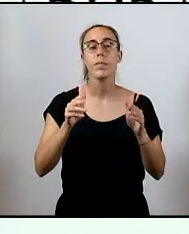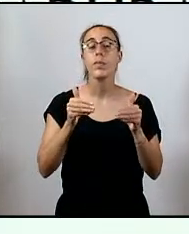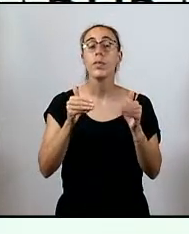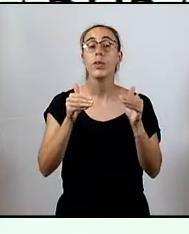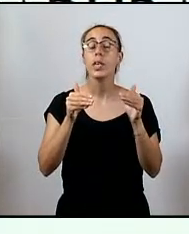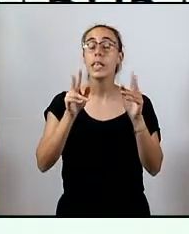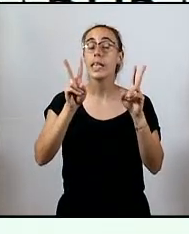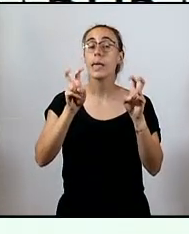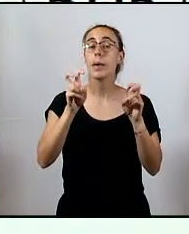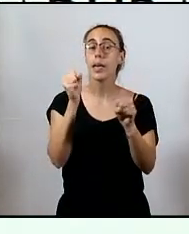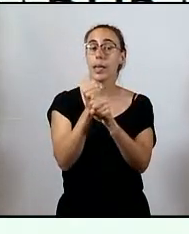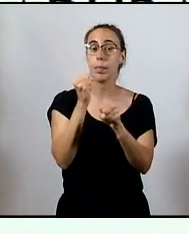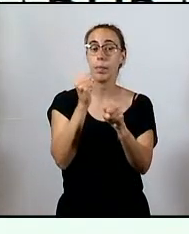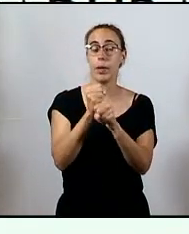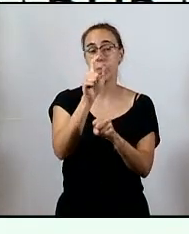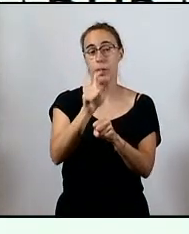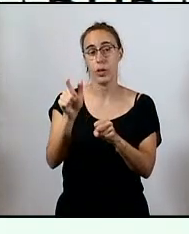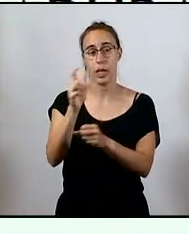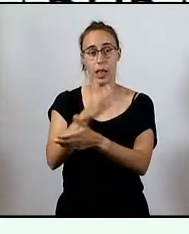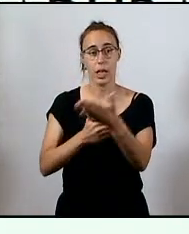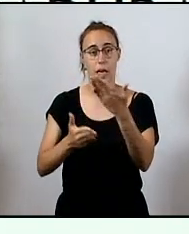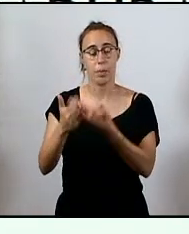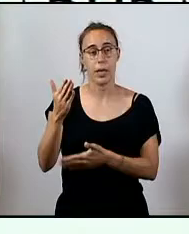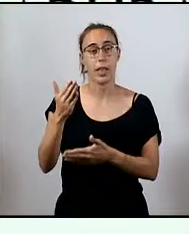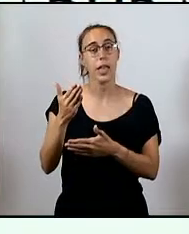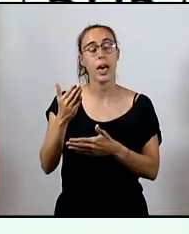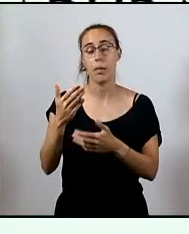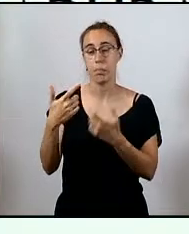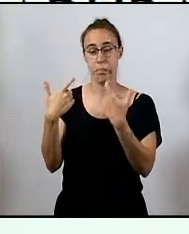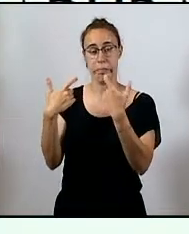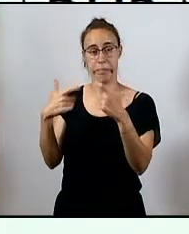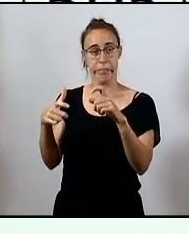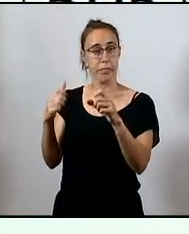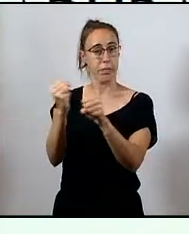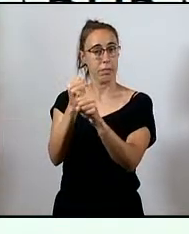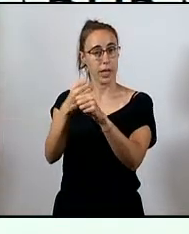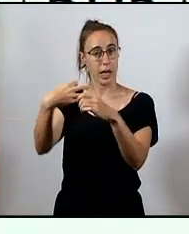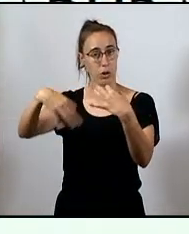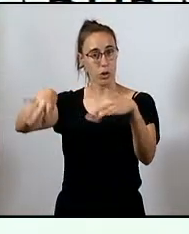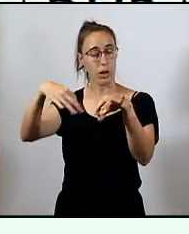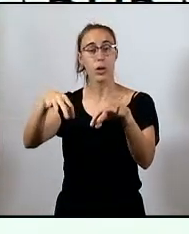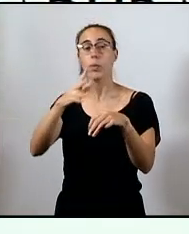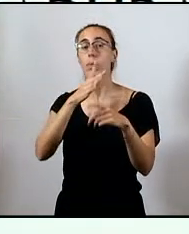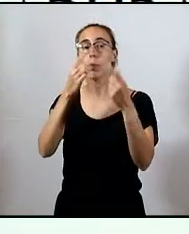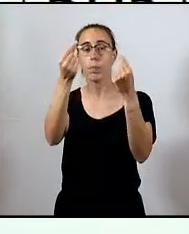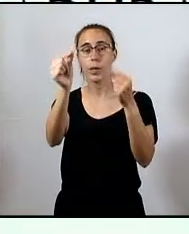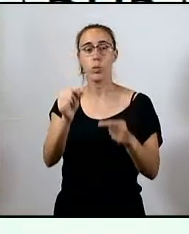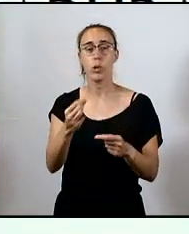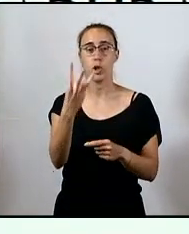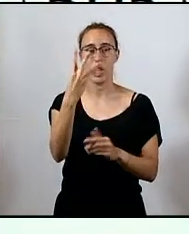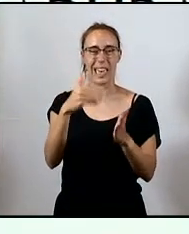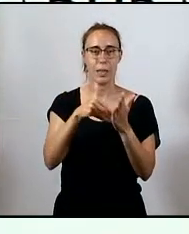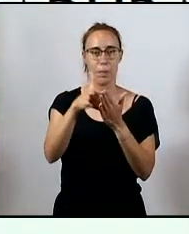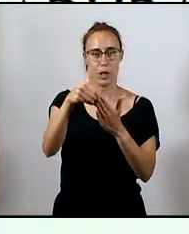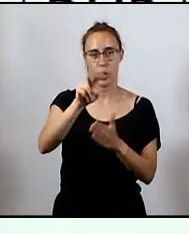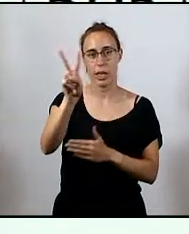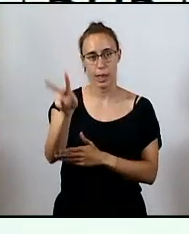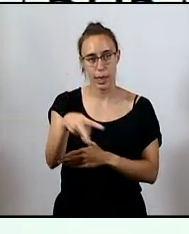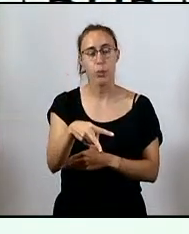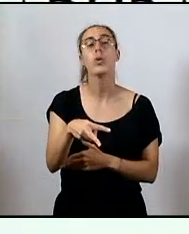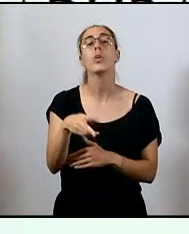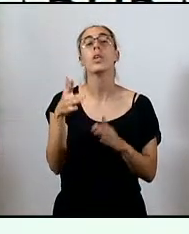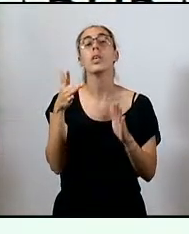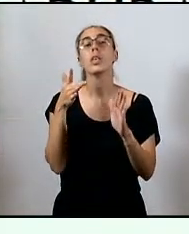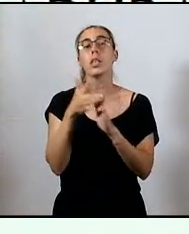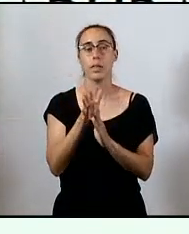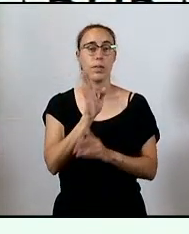el empleo de personas con discapacidad en el mercado laboral ordinario, con un presupuesto de 3 millones de euros, que supera, como les